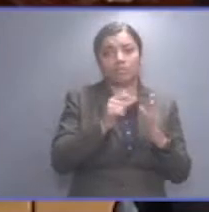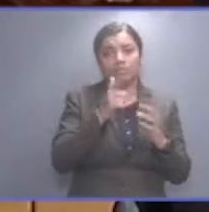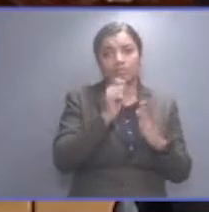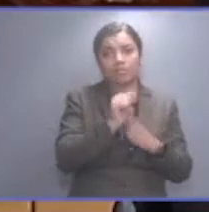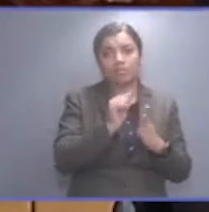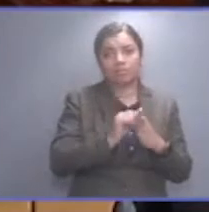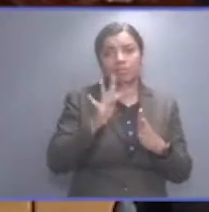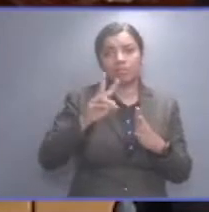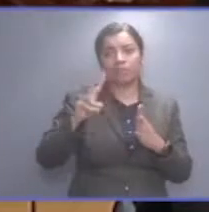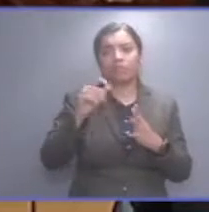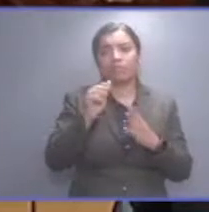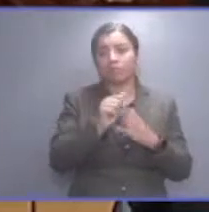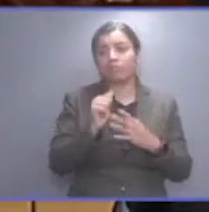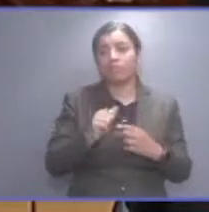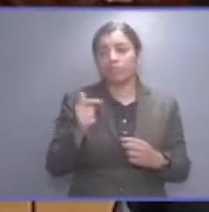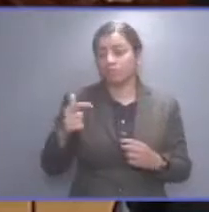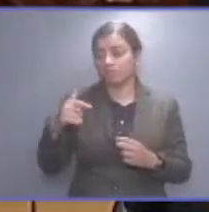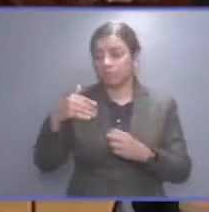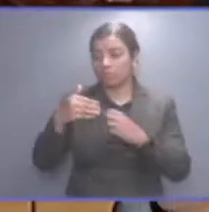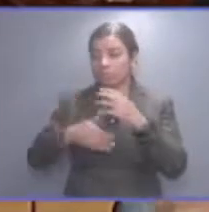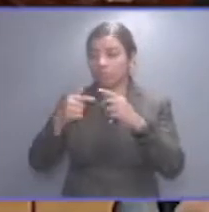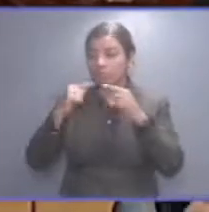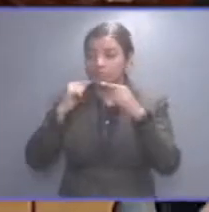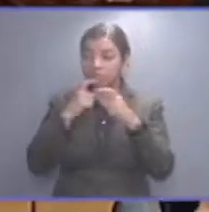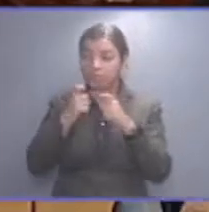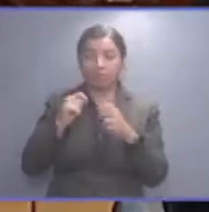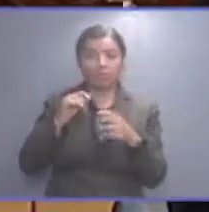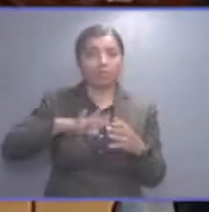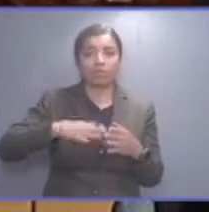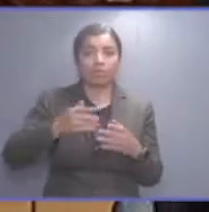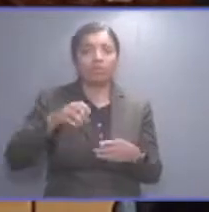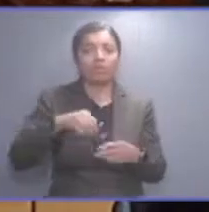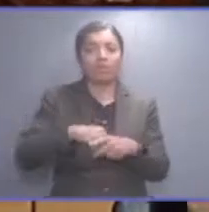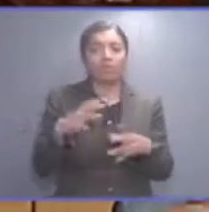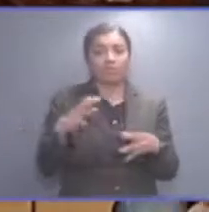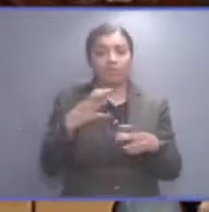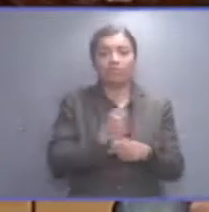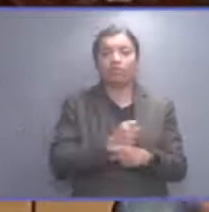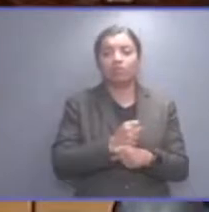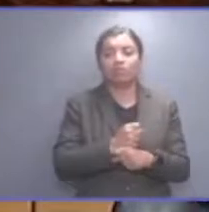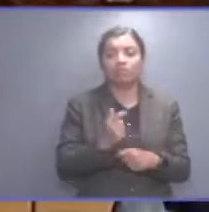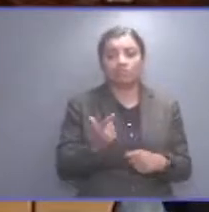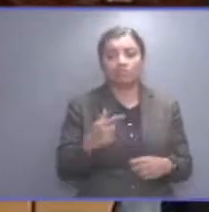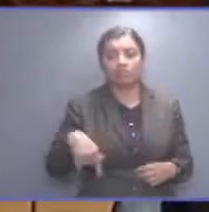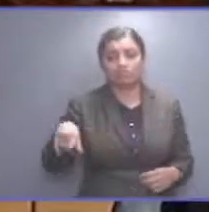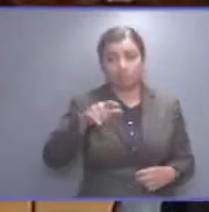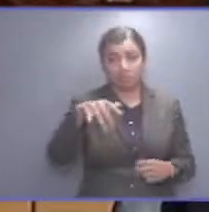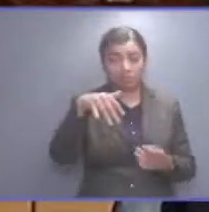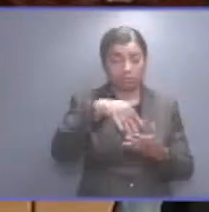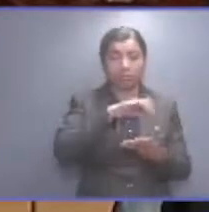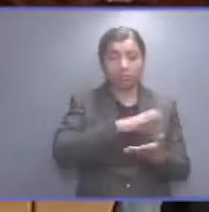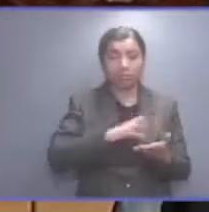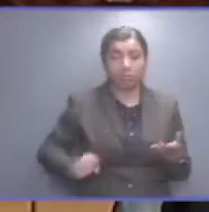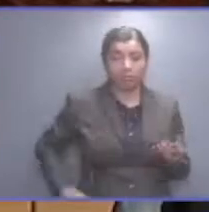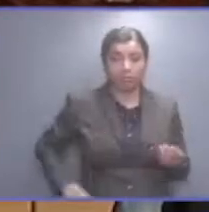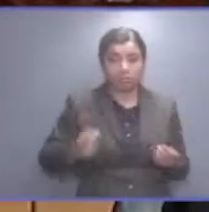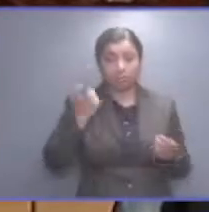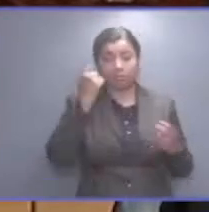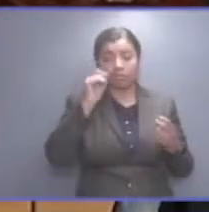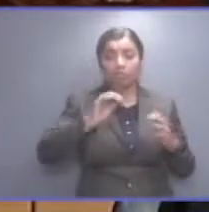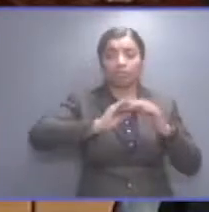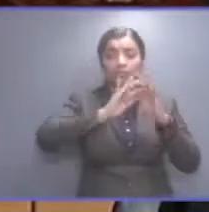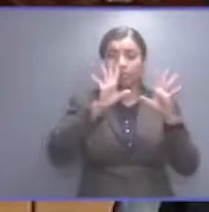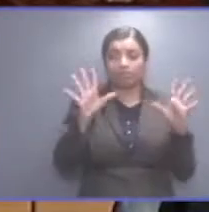sobre la inactividad administrativa y haciéndolo un poco resumido para que al pueblo salvadoreño le quede bastante